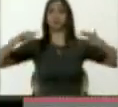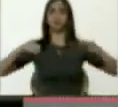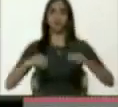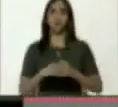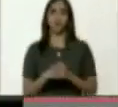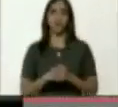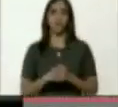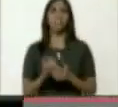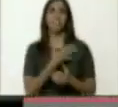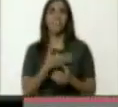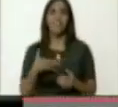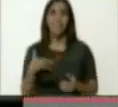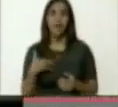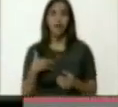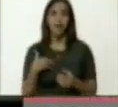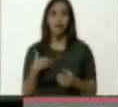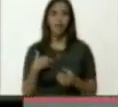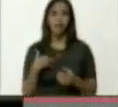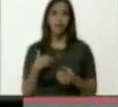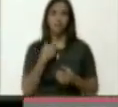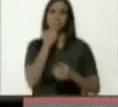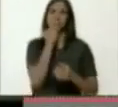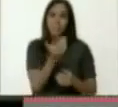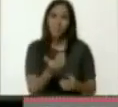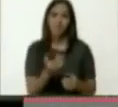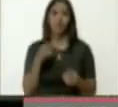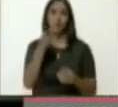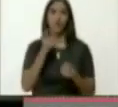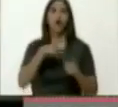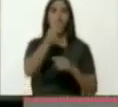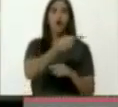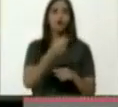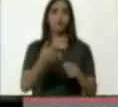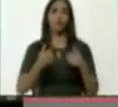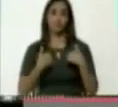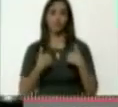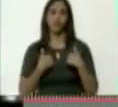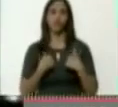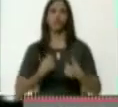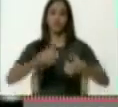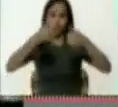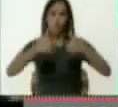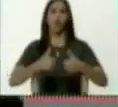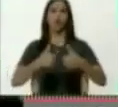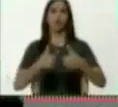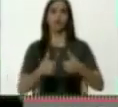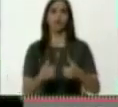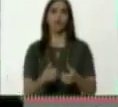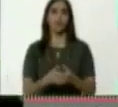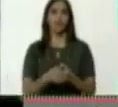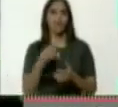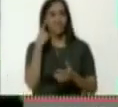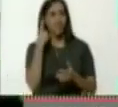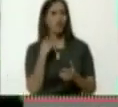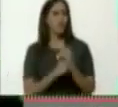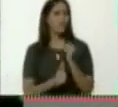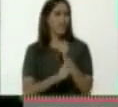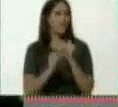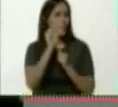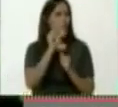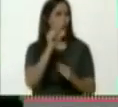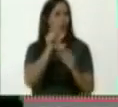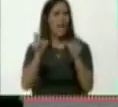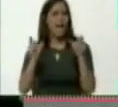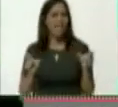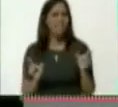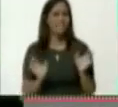Y si querían infalibles, busquen en otro porque yo soy falible. Creo que me caí un poco en la gente de alguna manera y